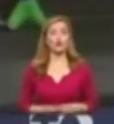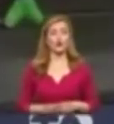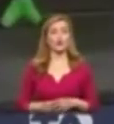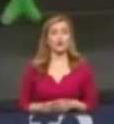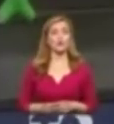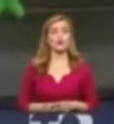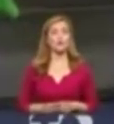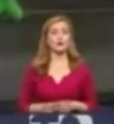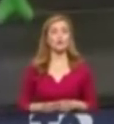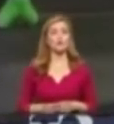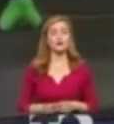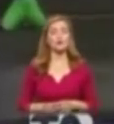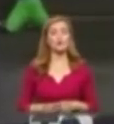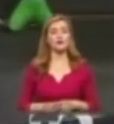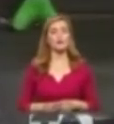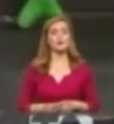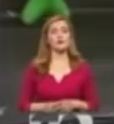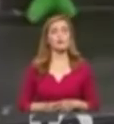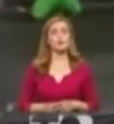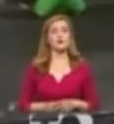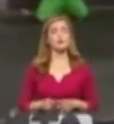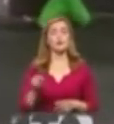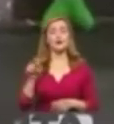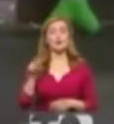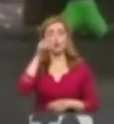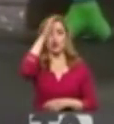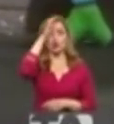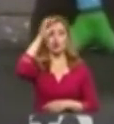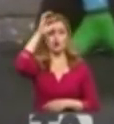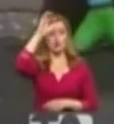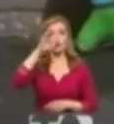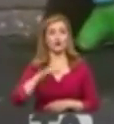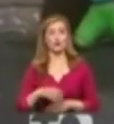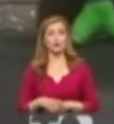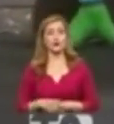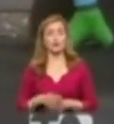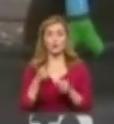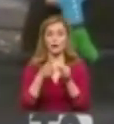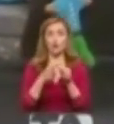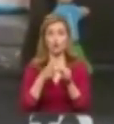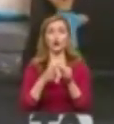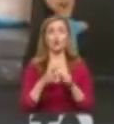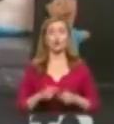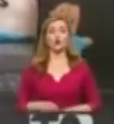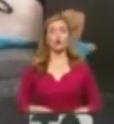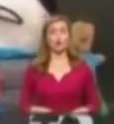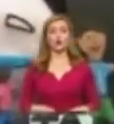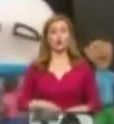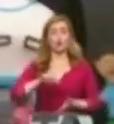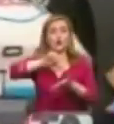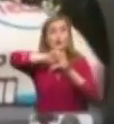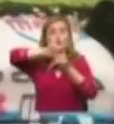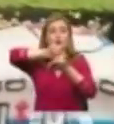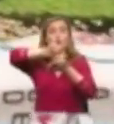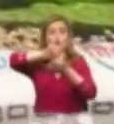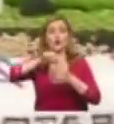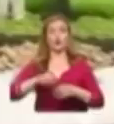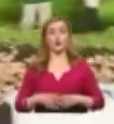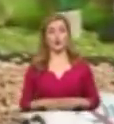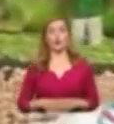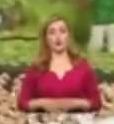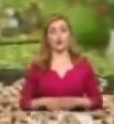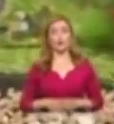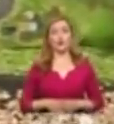los quiteños aquí. Sí, mostramos mucho de la cultura de Quito, de la parte urbana, y más que nada,